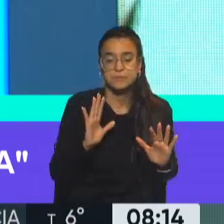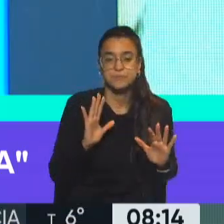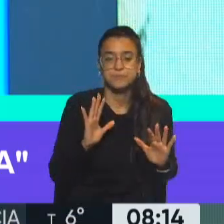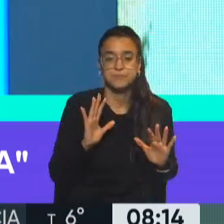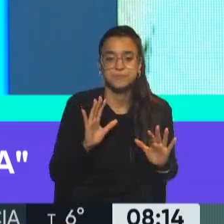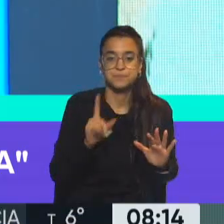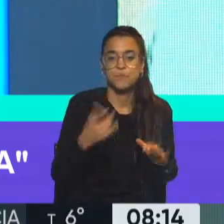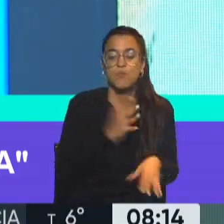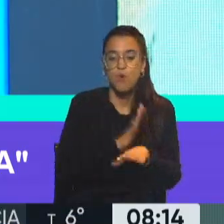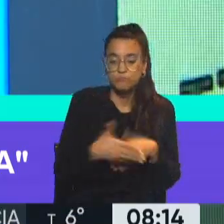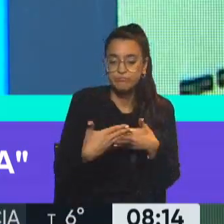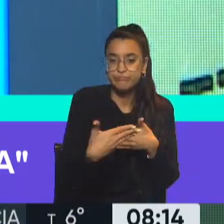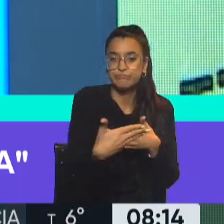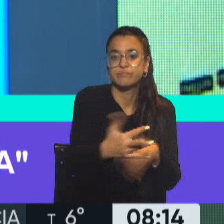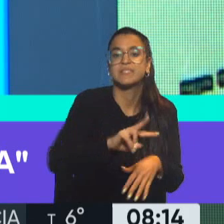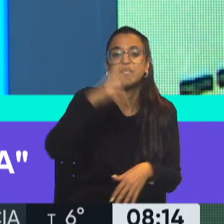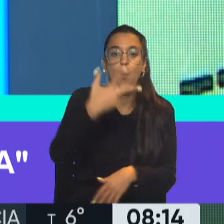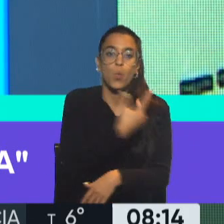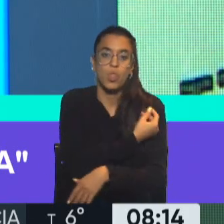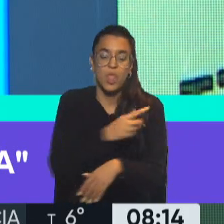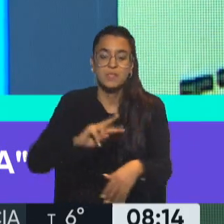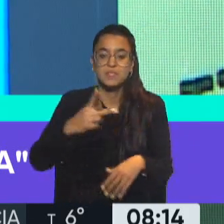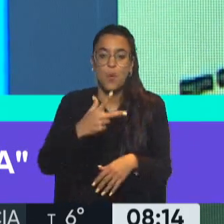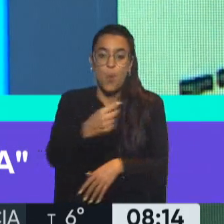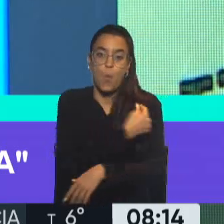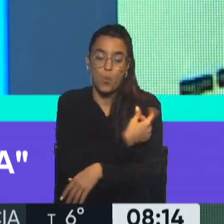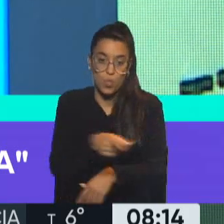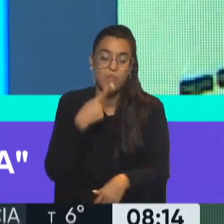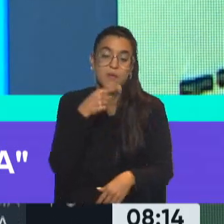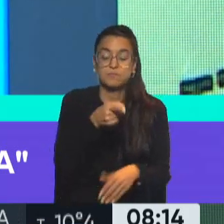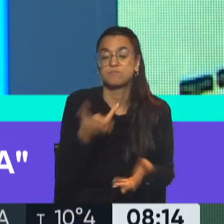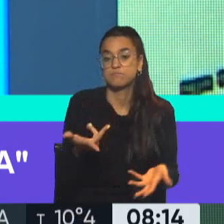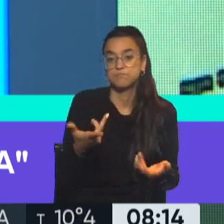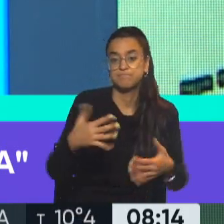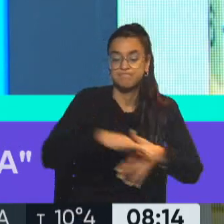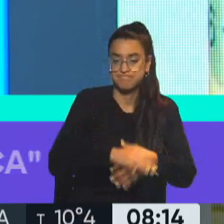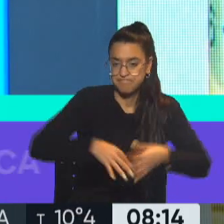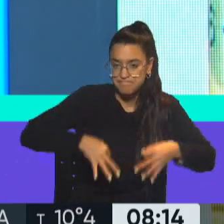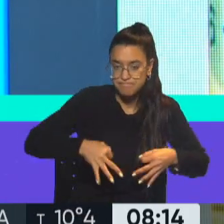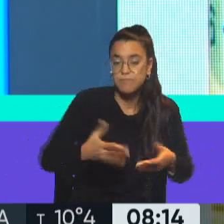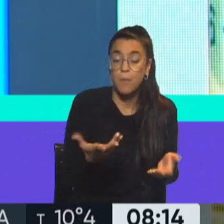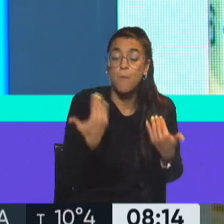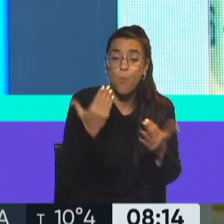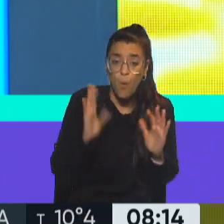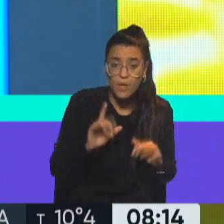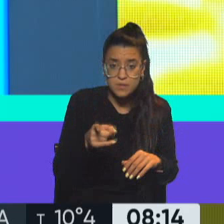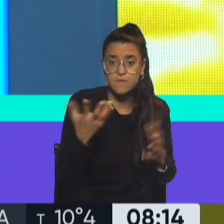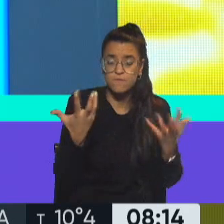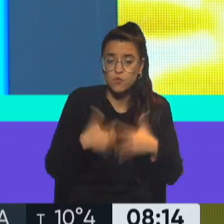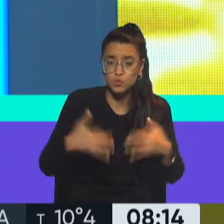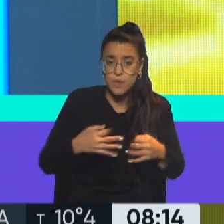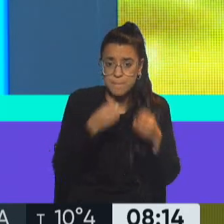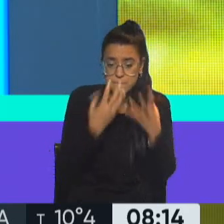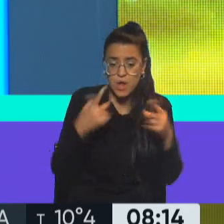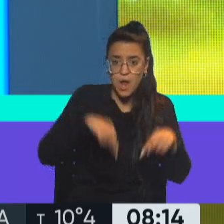la dilatación de la segunda dosis. Eso permite aumentar la eficacia de las vacunas y probablemente estén funcionando